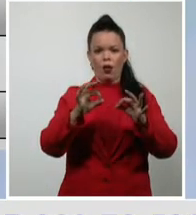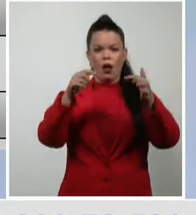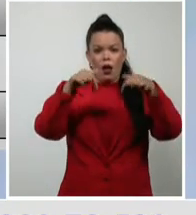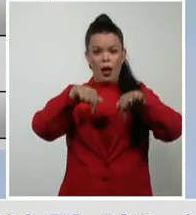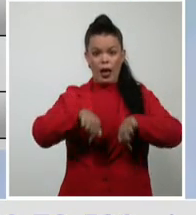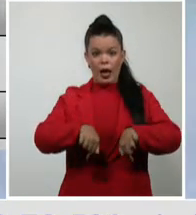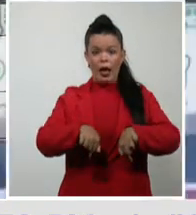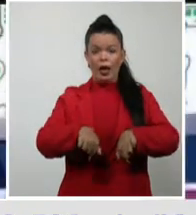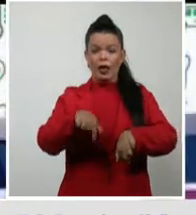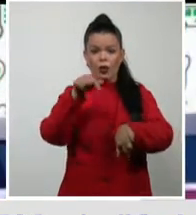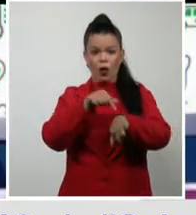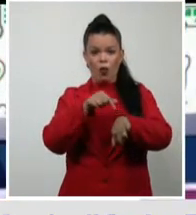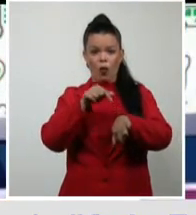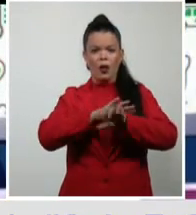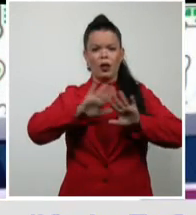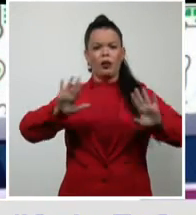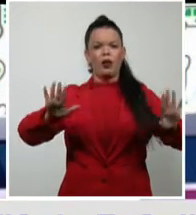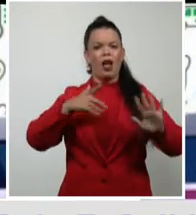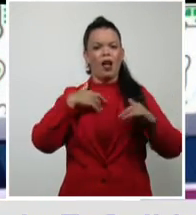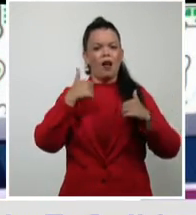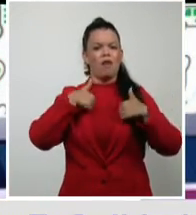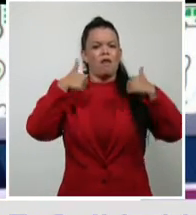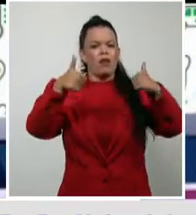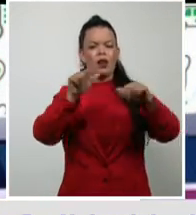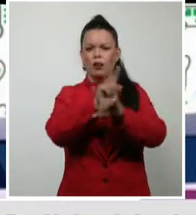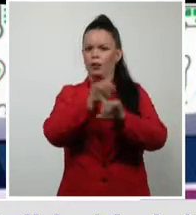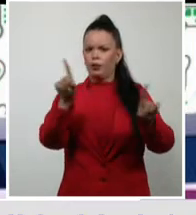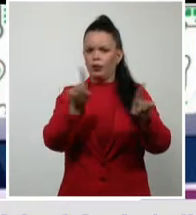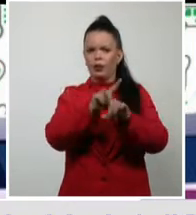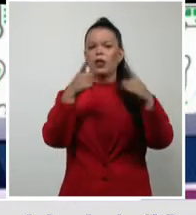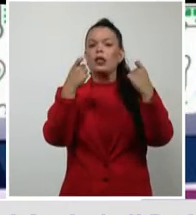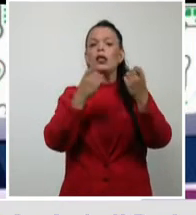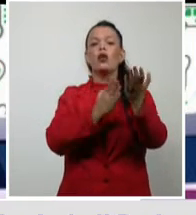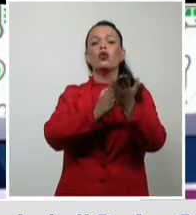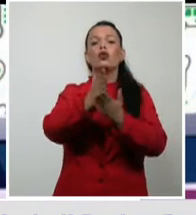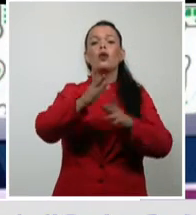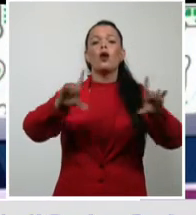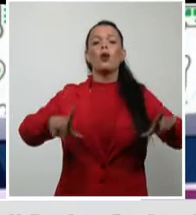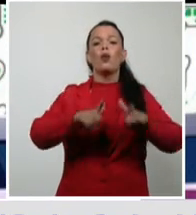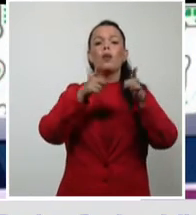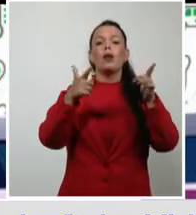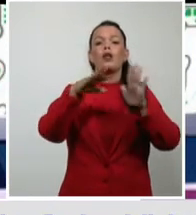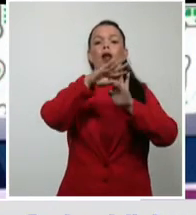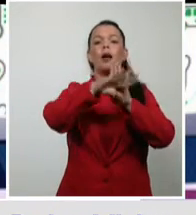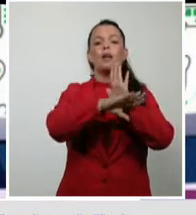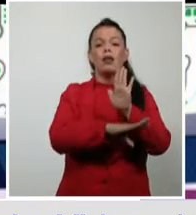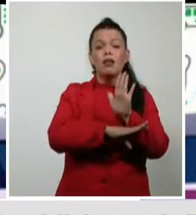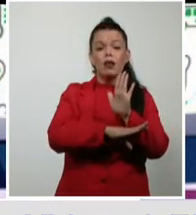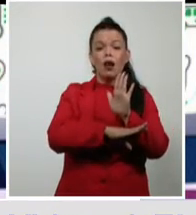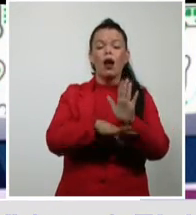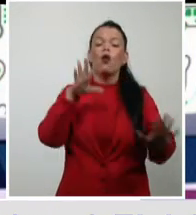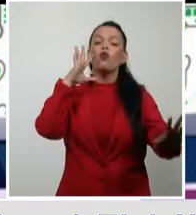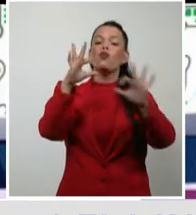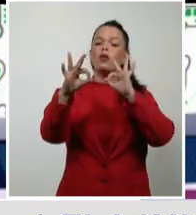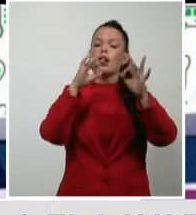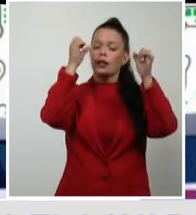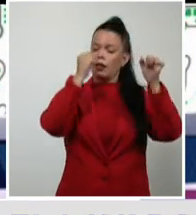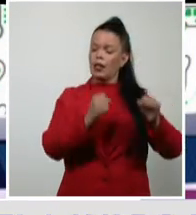guardia, seguir manteniendo las medidas de protección, de cuidado en los hogares para no arriesgar